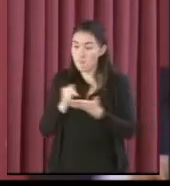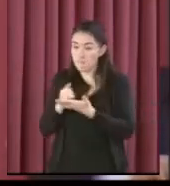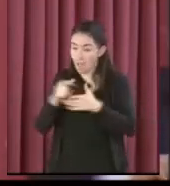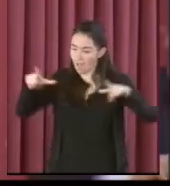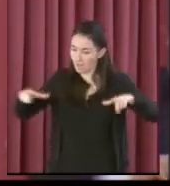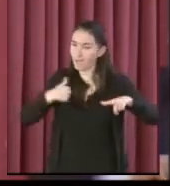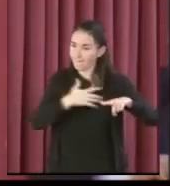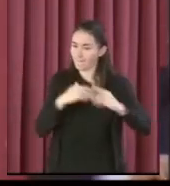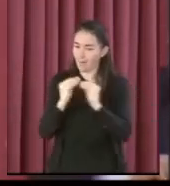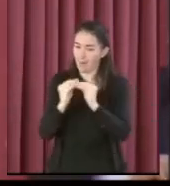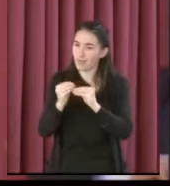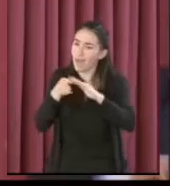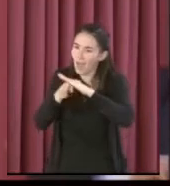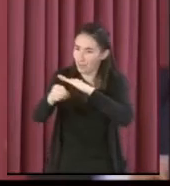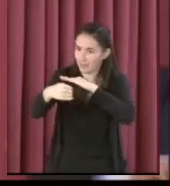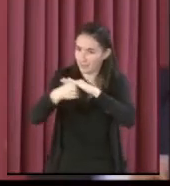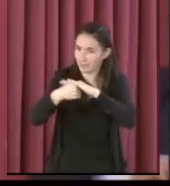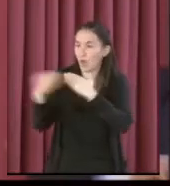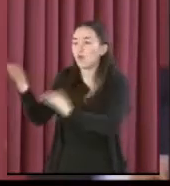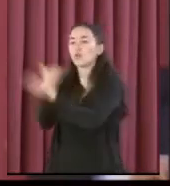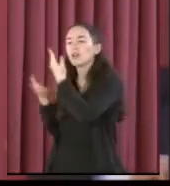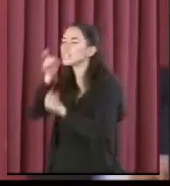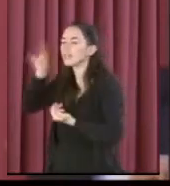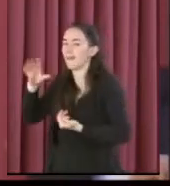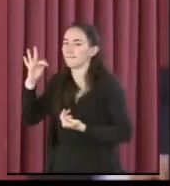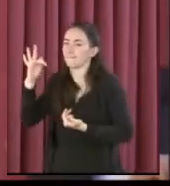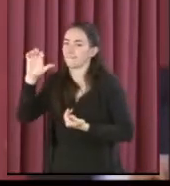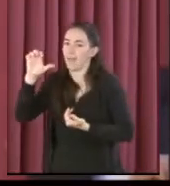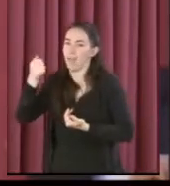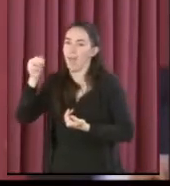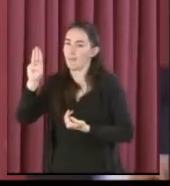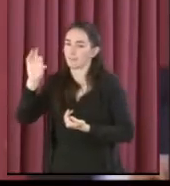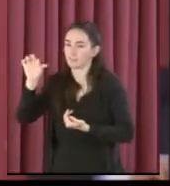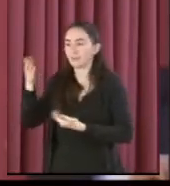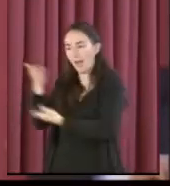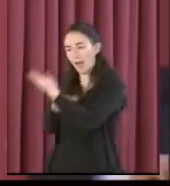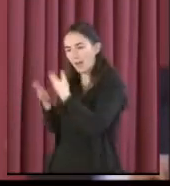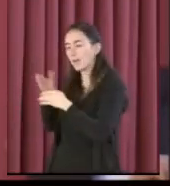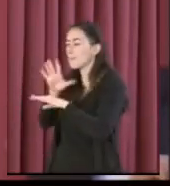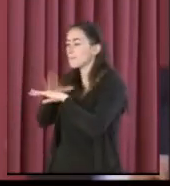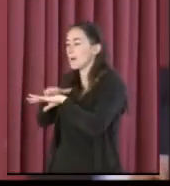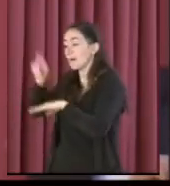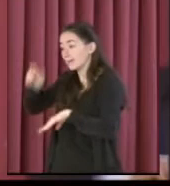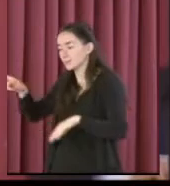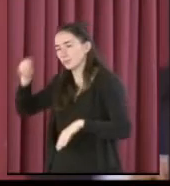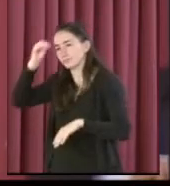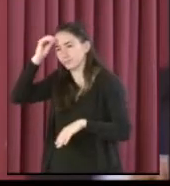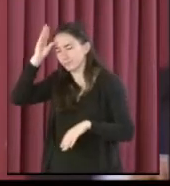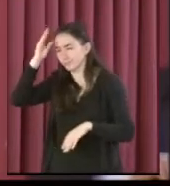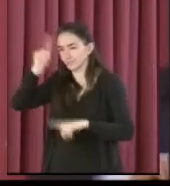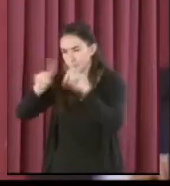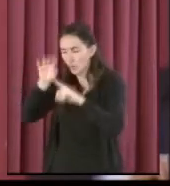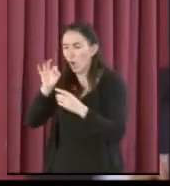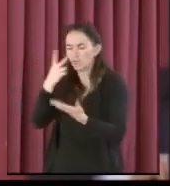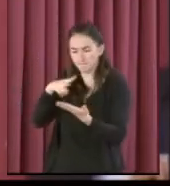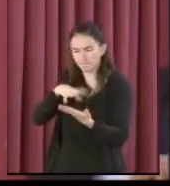colaboración con FEAPS. Será el primero realmente accesible para personas con discapacidad intelectual, personas con problemas de comprensión